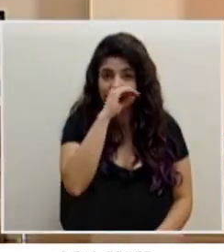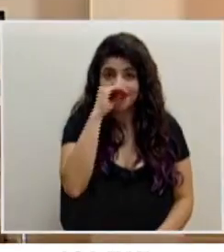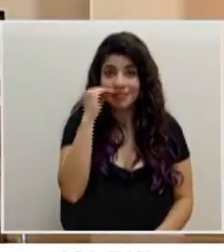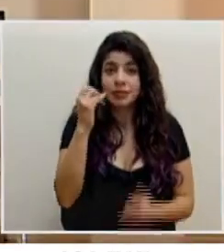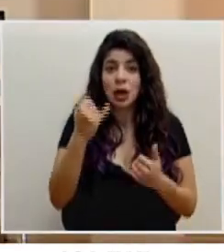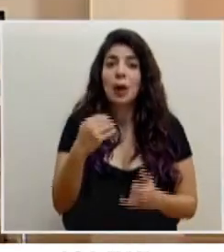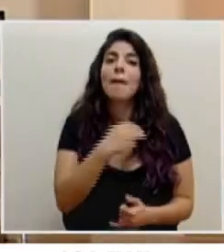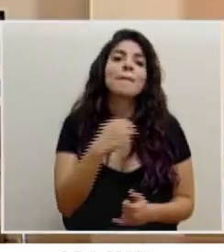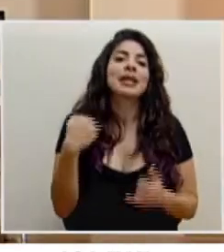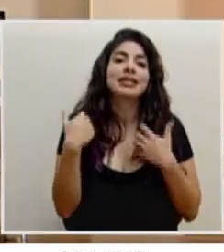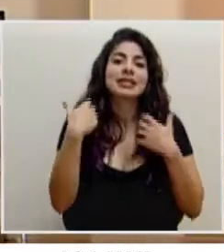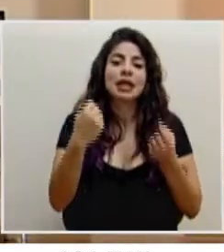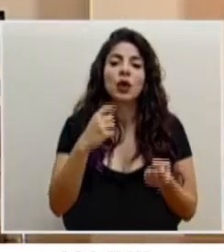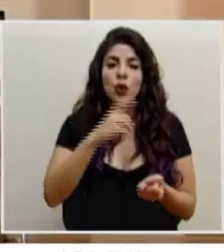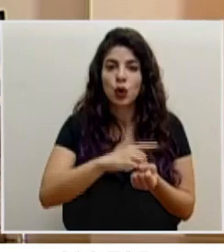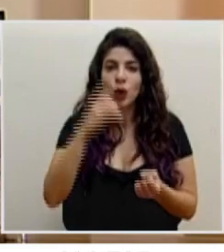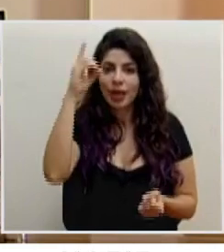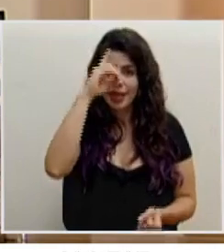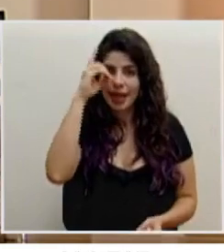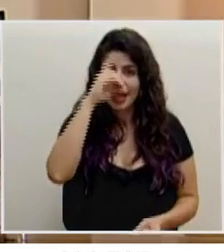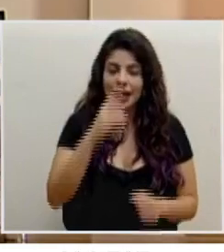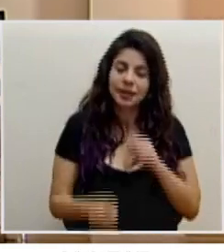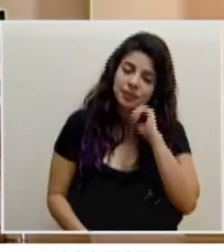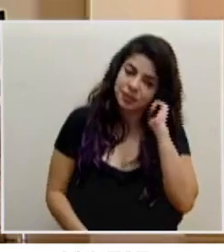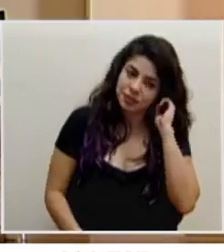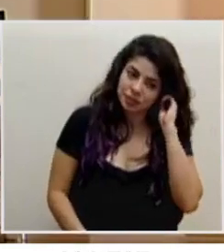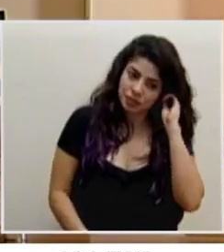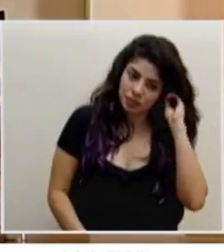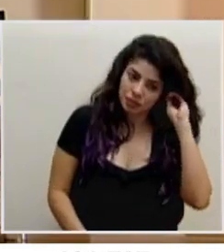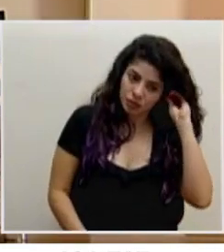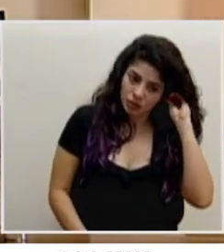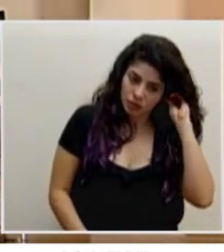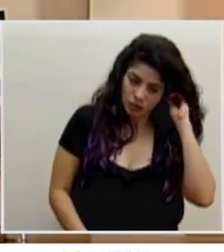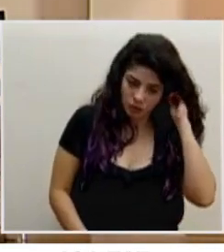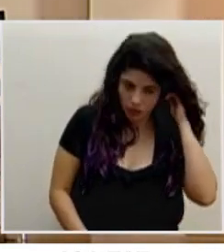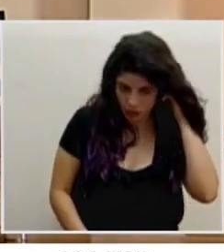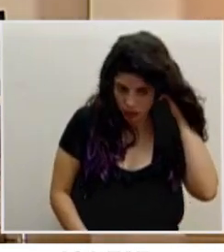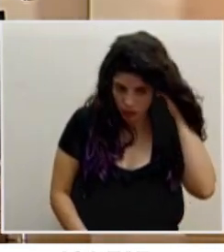Escuchamos al ministro de Salud, el doctor Daniel Salas.